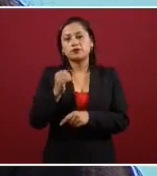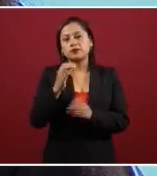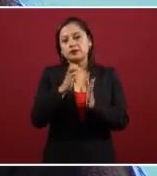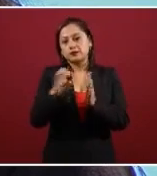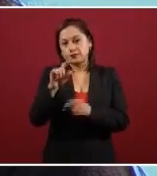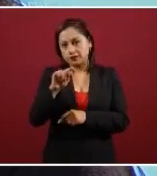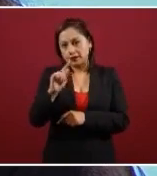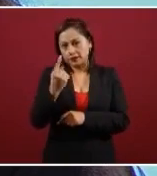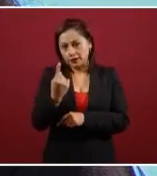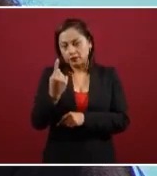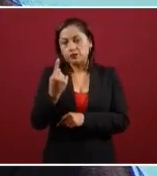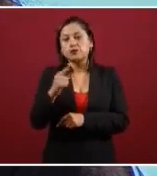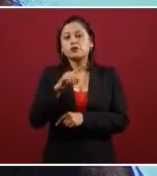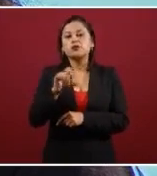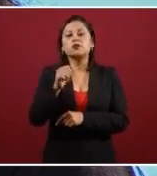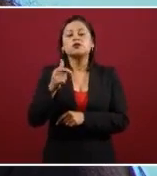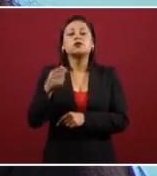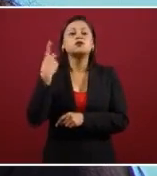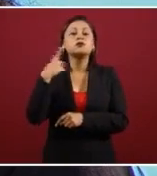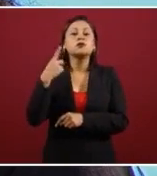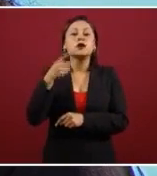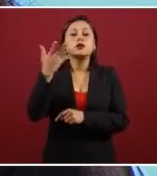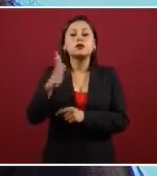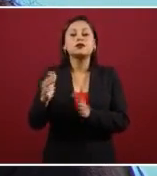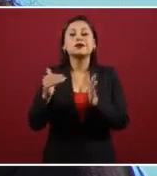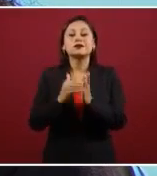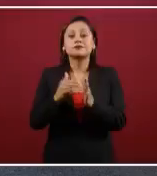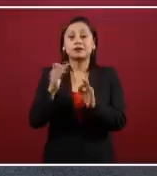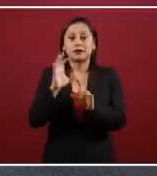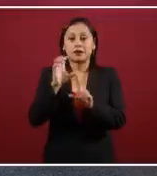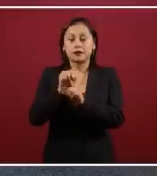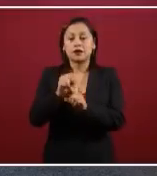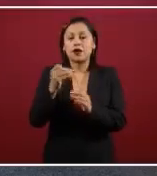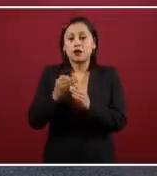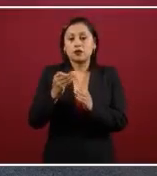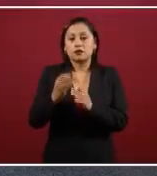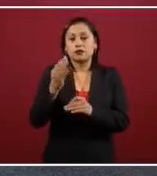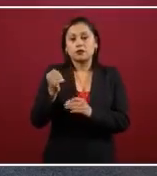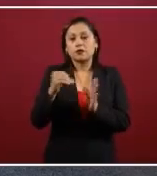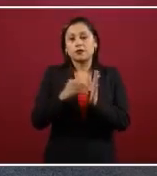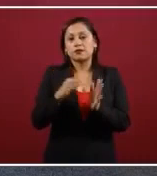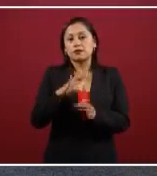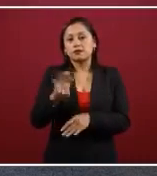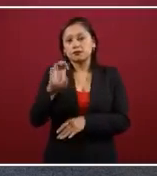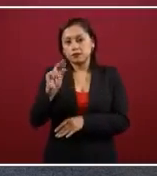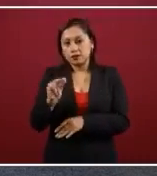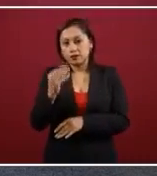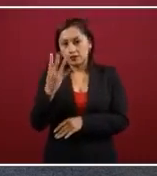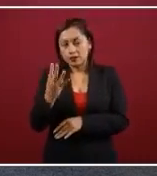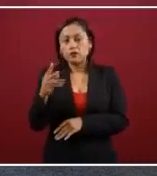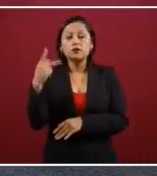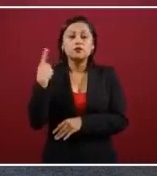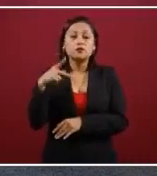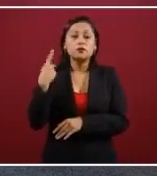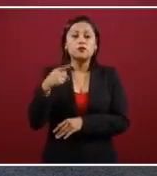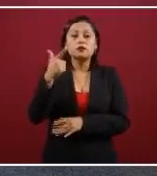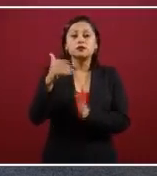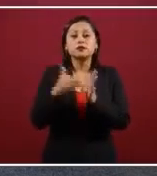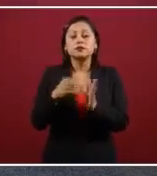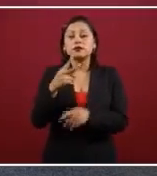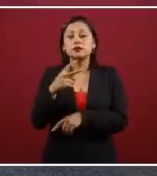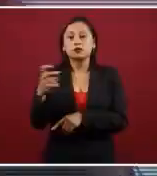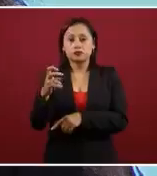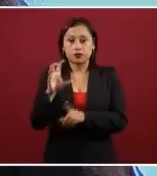79,751. En Durango, 10,000, tenemos a 9,984. En Puebla, 7,200,